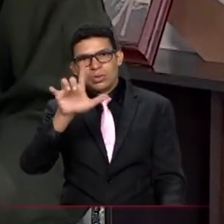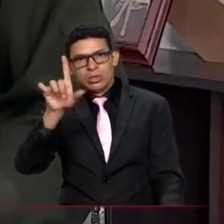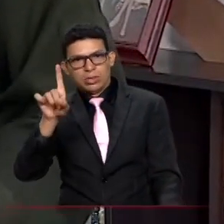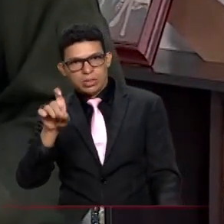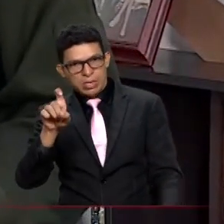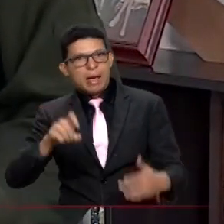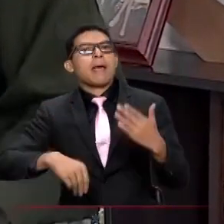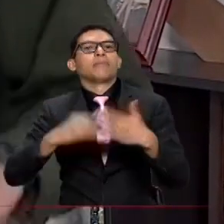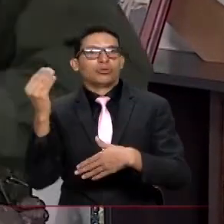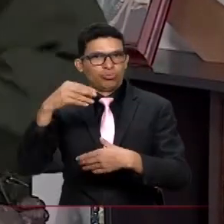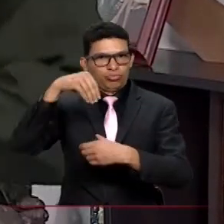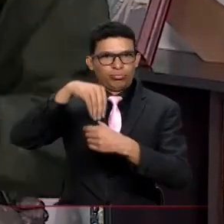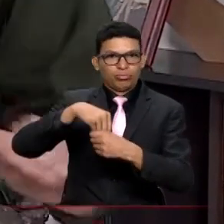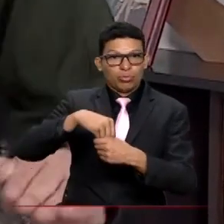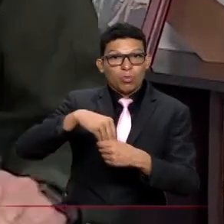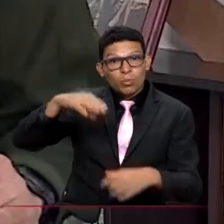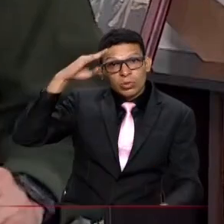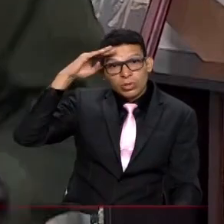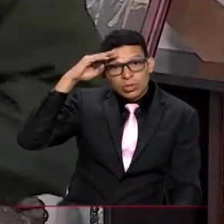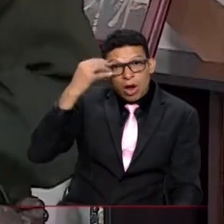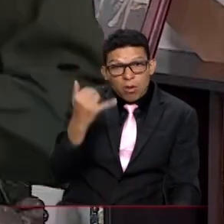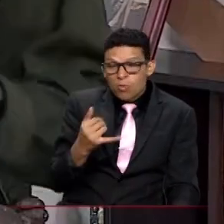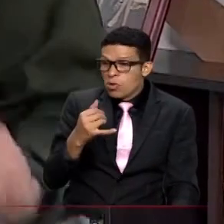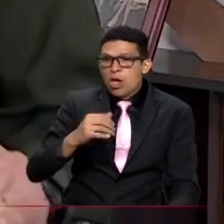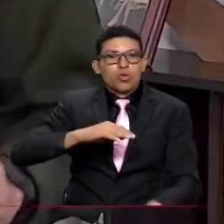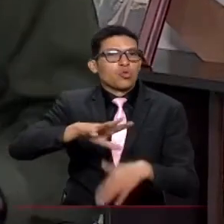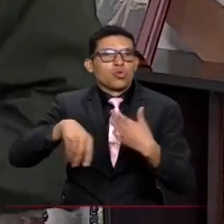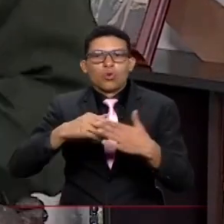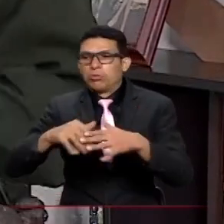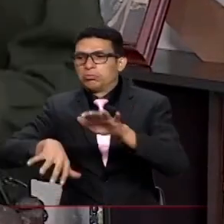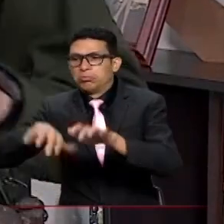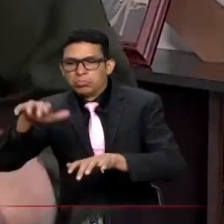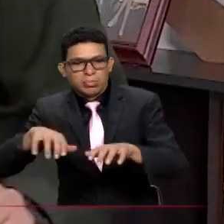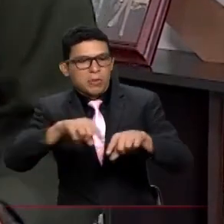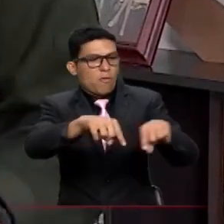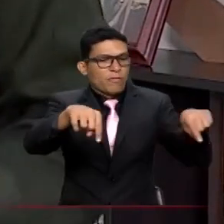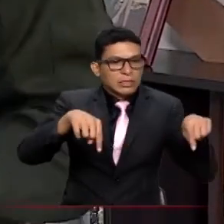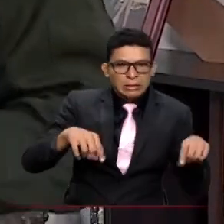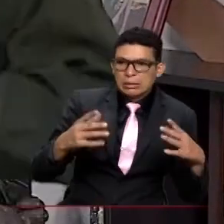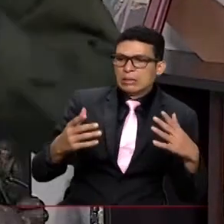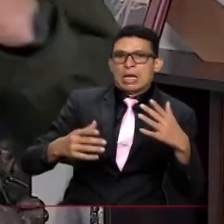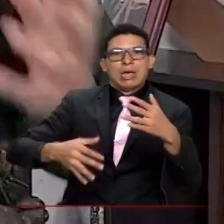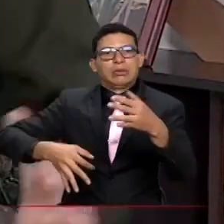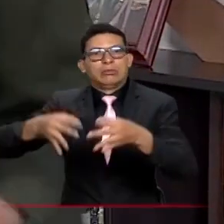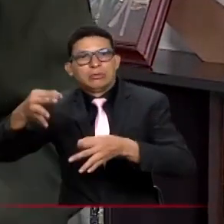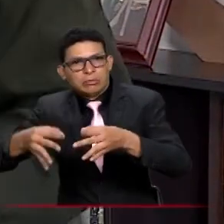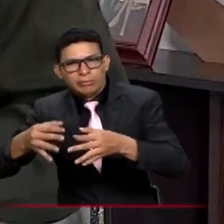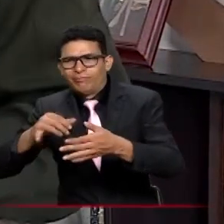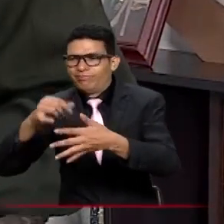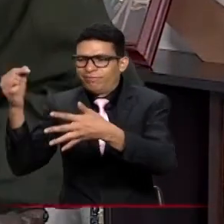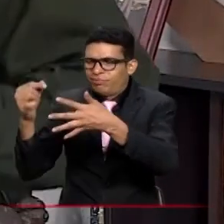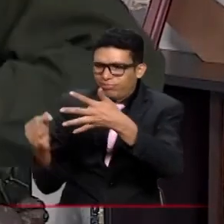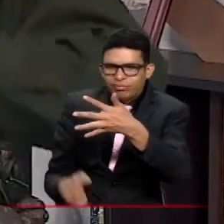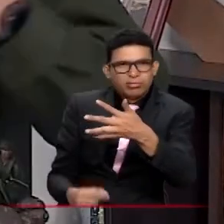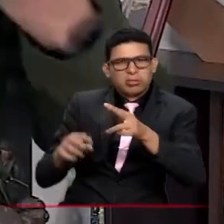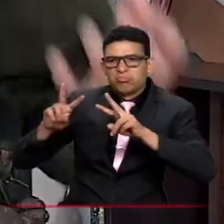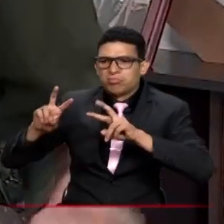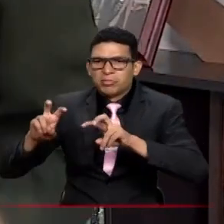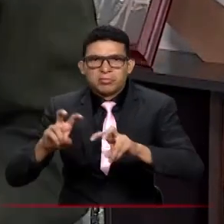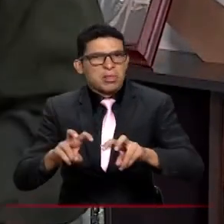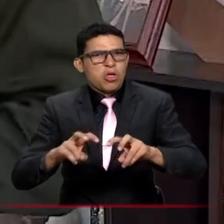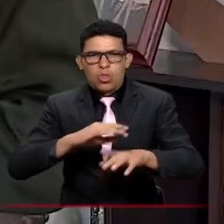las mujeres hoy en la policía están en todas las áreas, en todos los procesos, en todas las especialidades y llevando